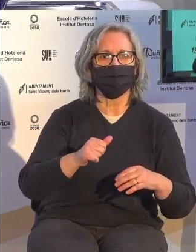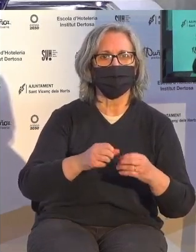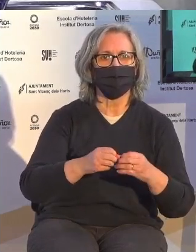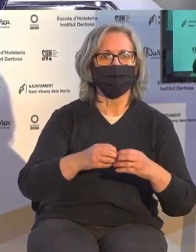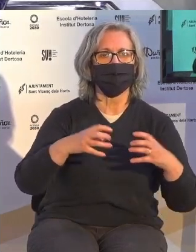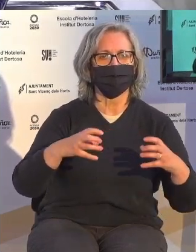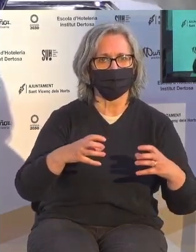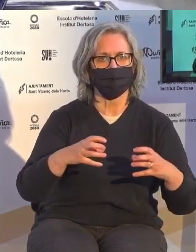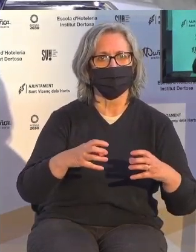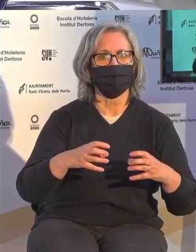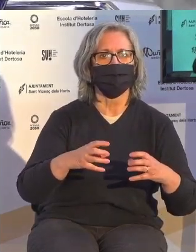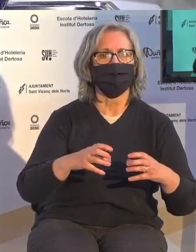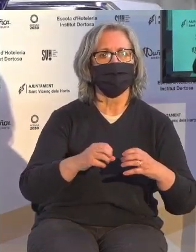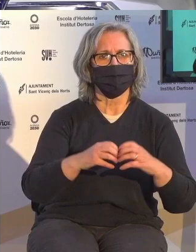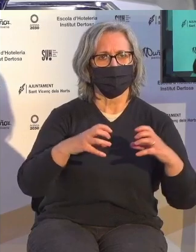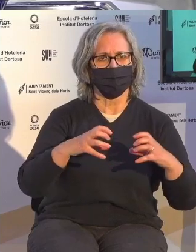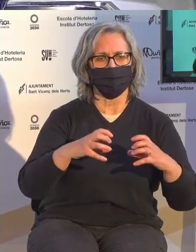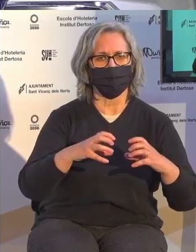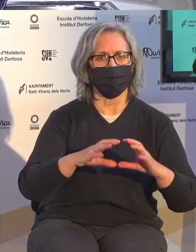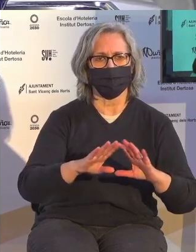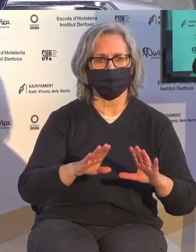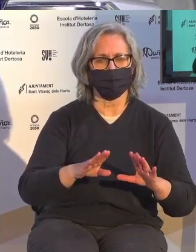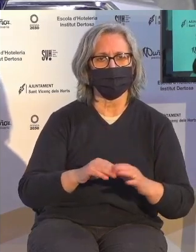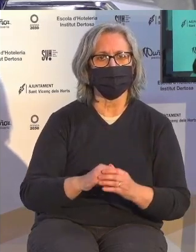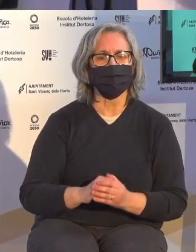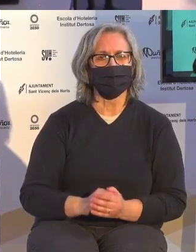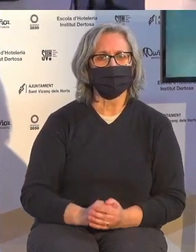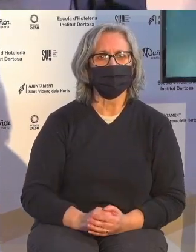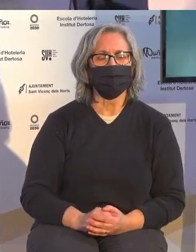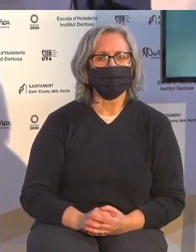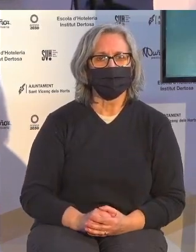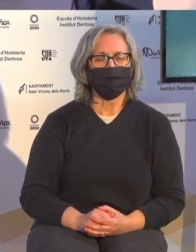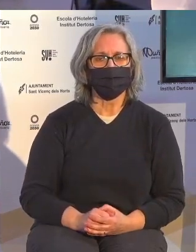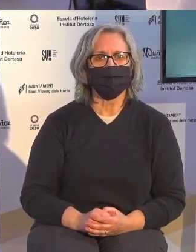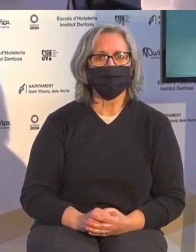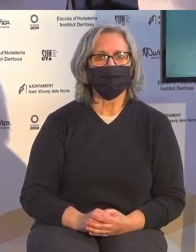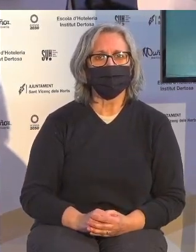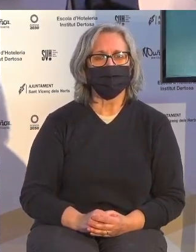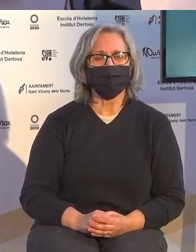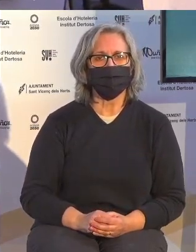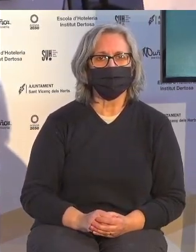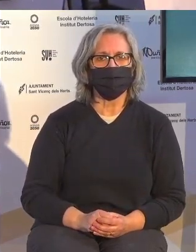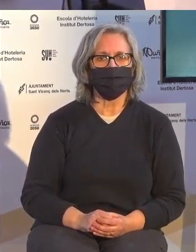voy a empezar a batir eso y ya está